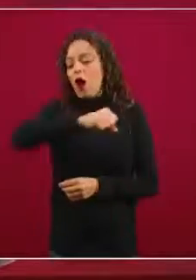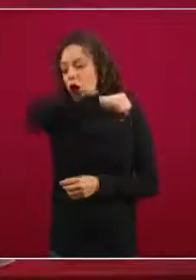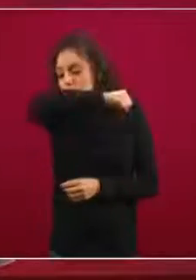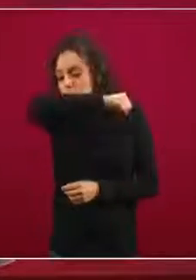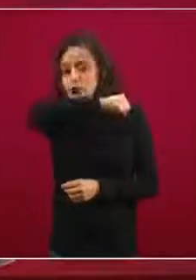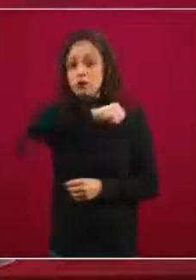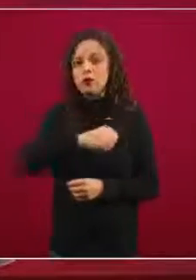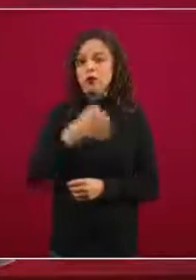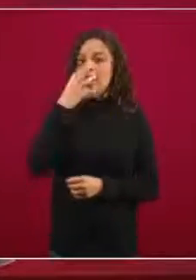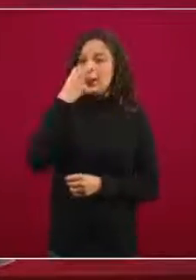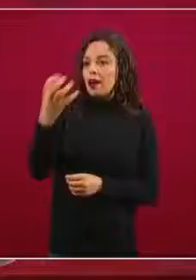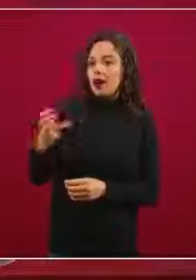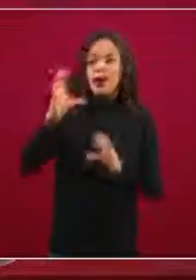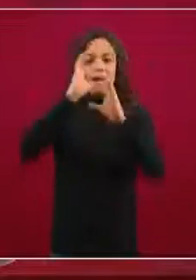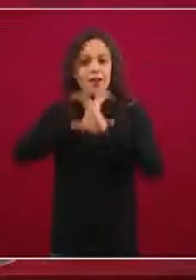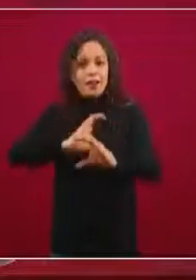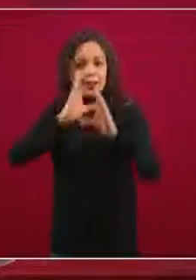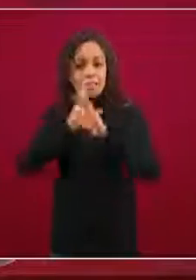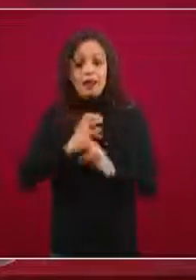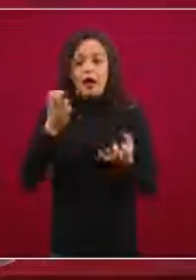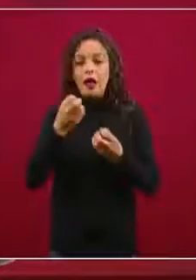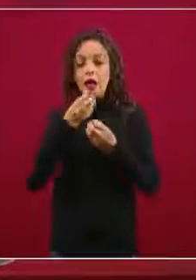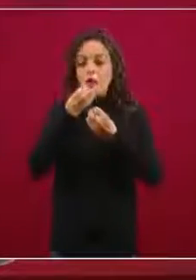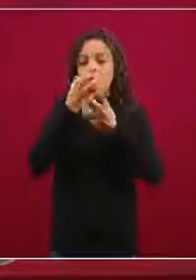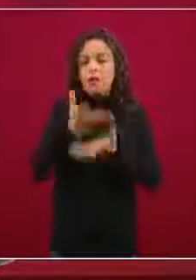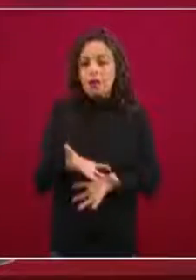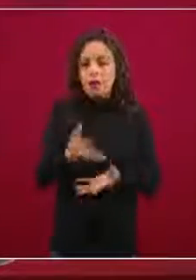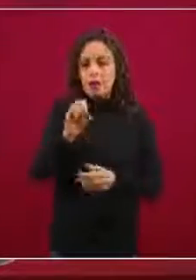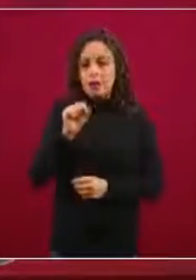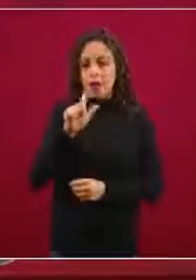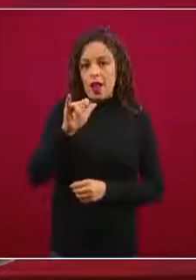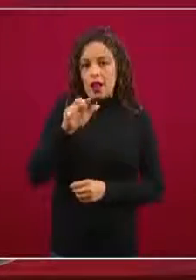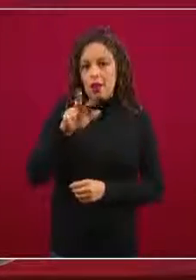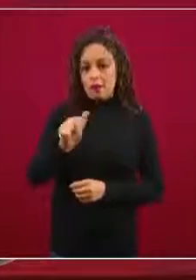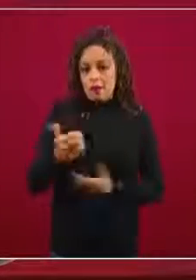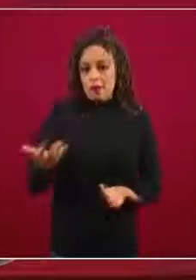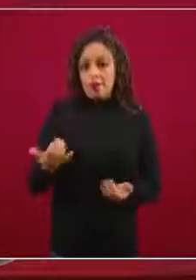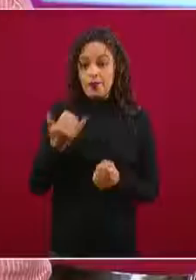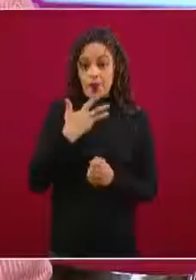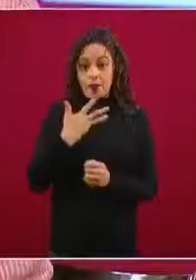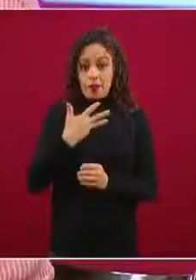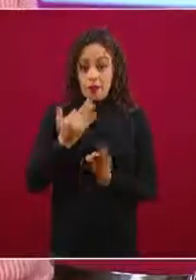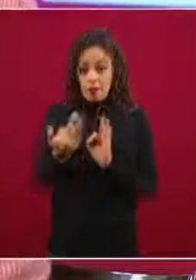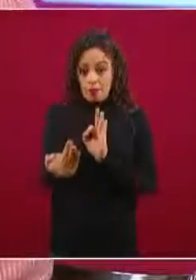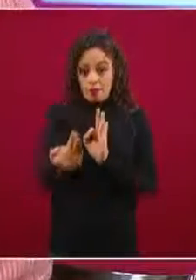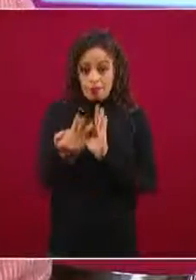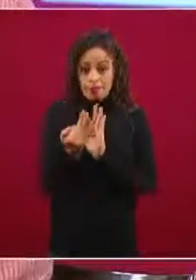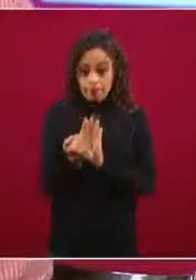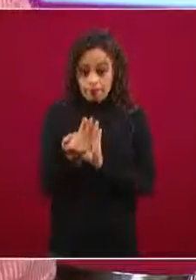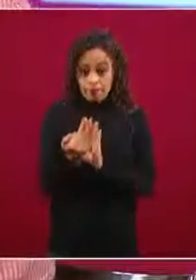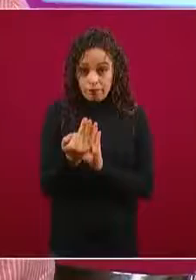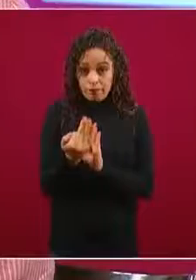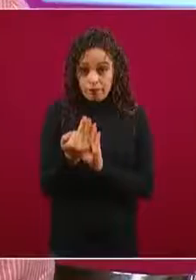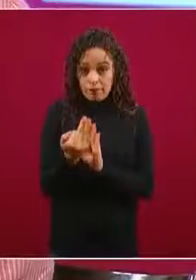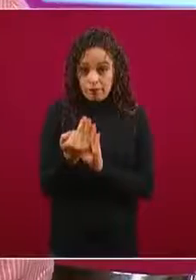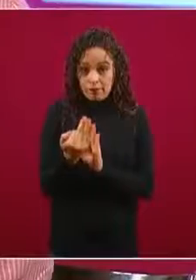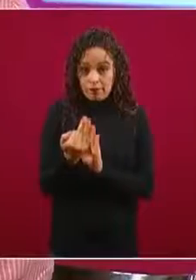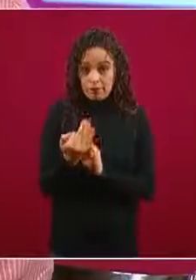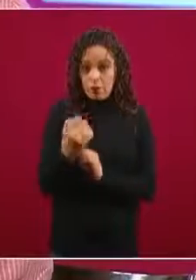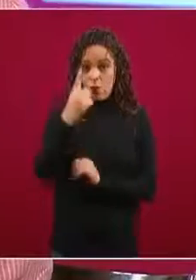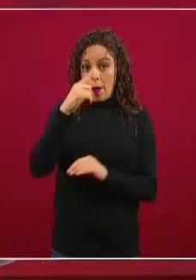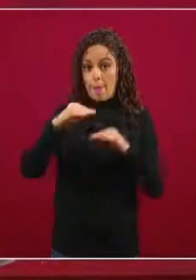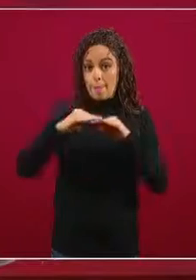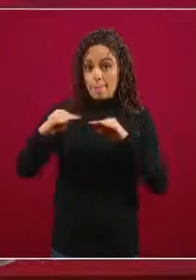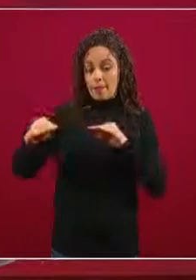al gritar, al cantar, y cuando nos encontramos en una distancia menor a 1,5 metros de otras